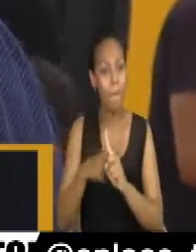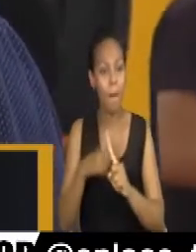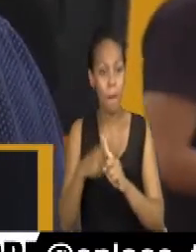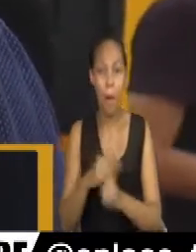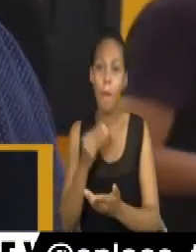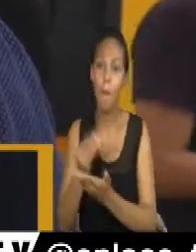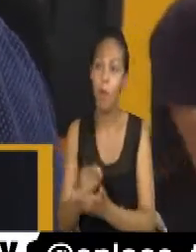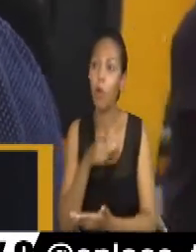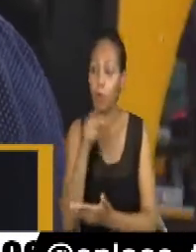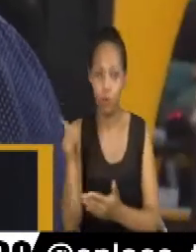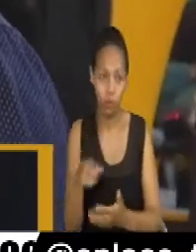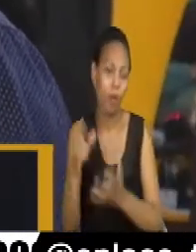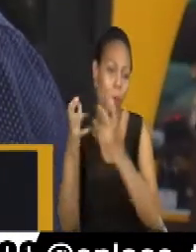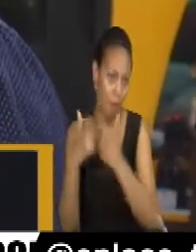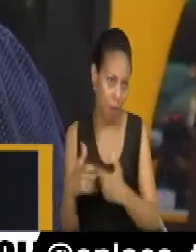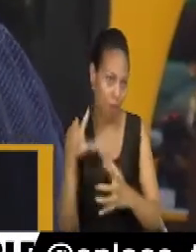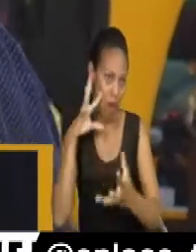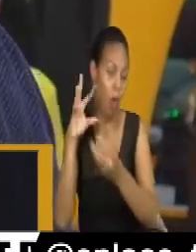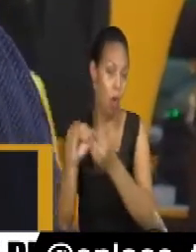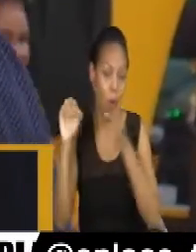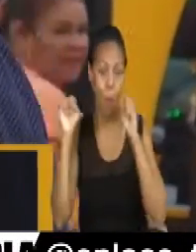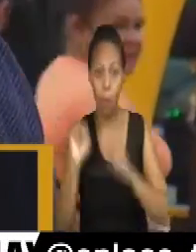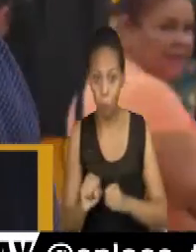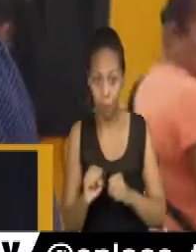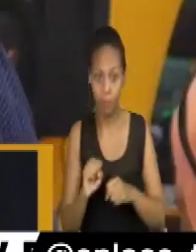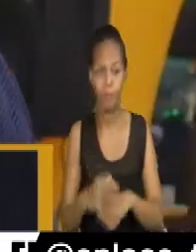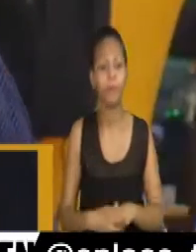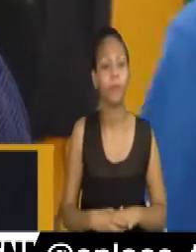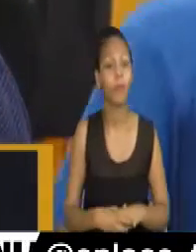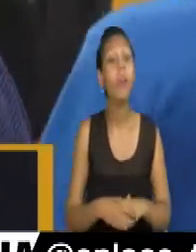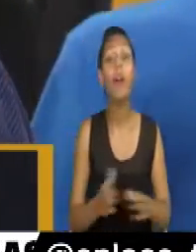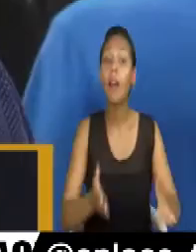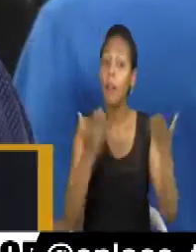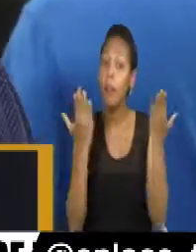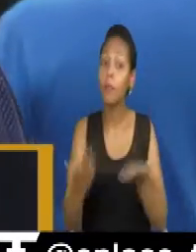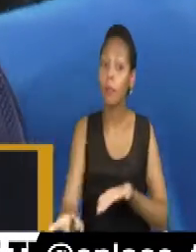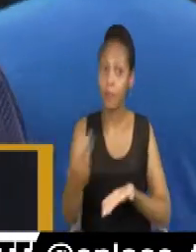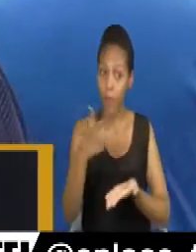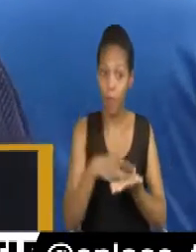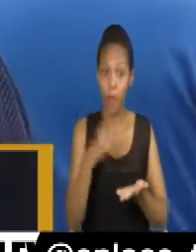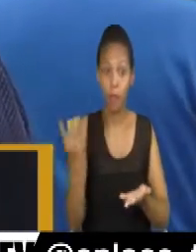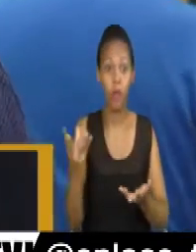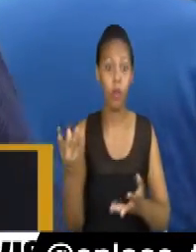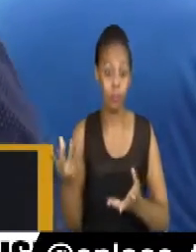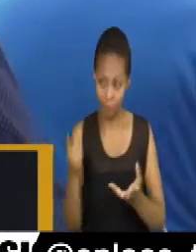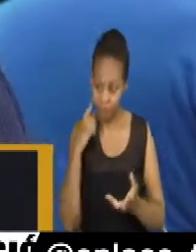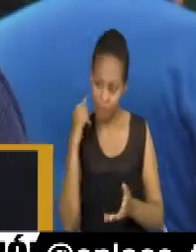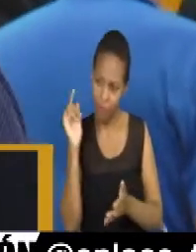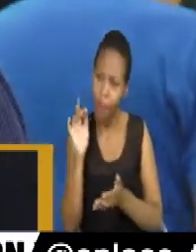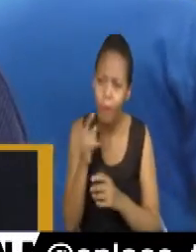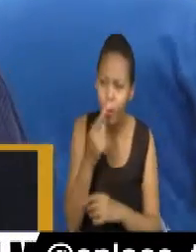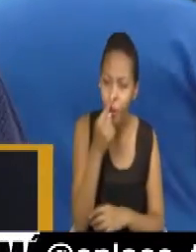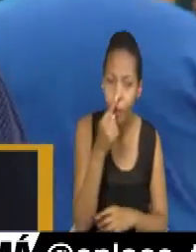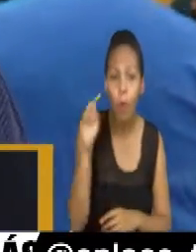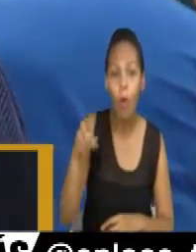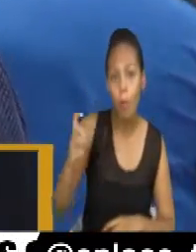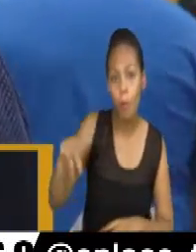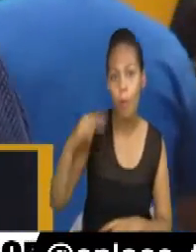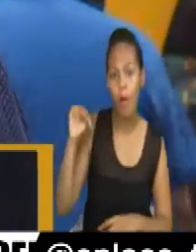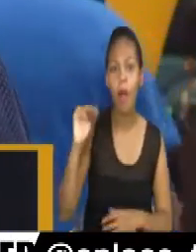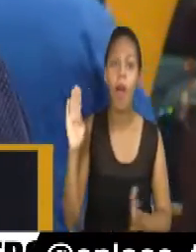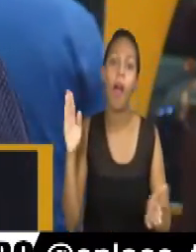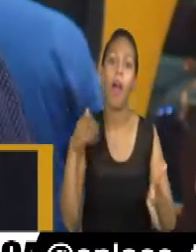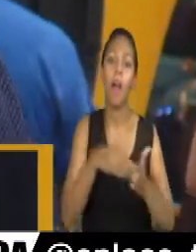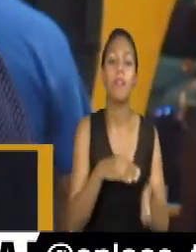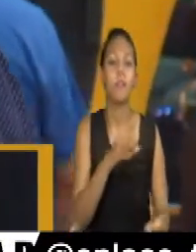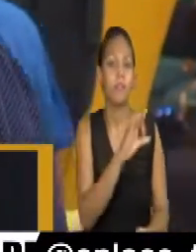los mismos concesionarios. Entonces, invitándolos a todos a que se acerquen en el acceso 2 del Centro Comercial y Empresarial San Silvestre desde hoy miércoles hasta el próximo